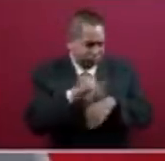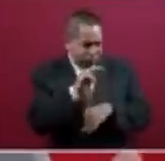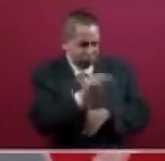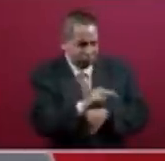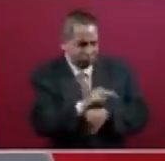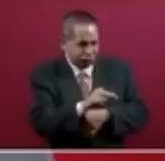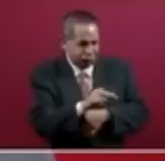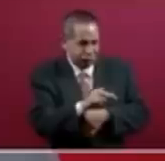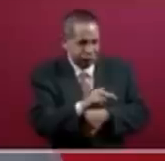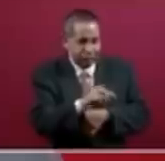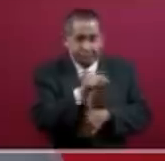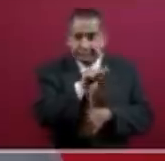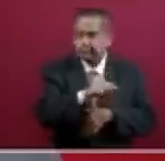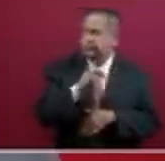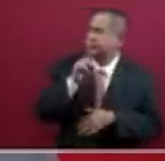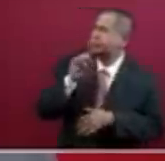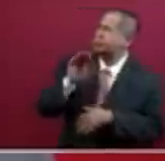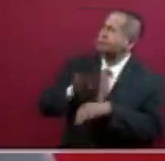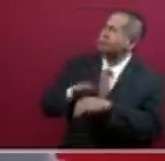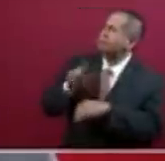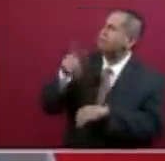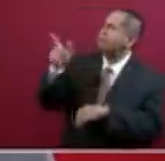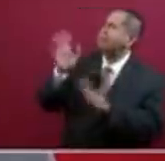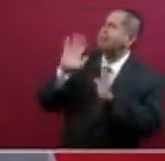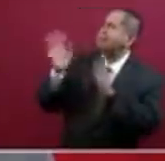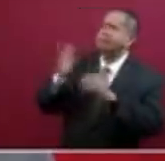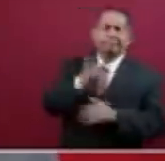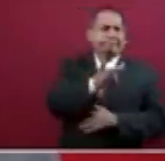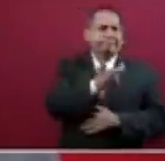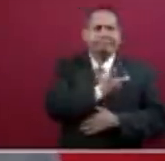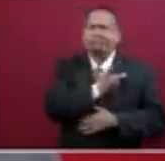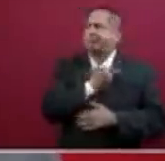que me diga que ya recibió